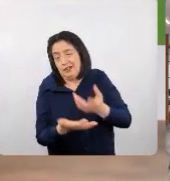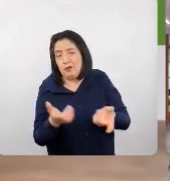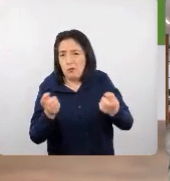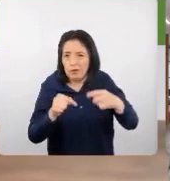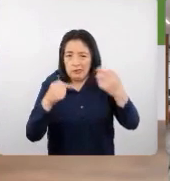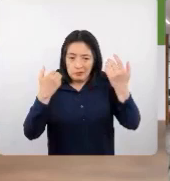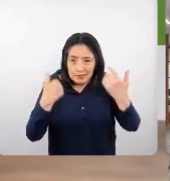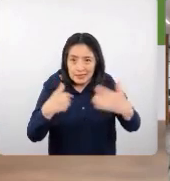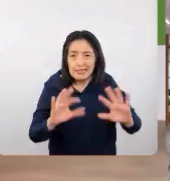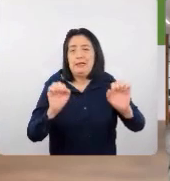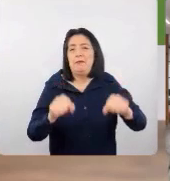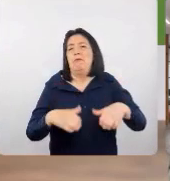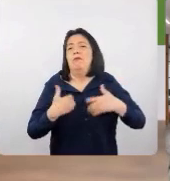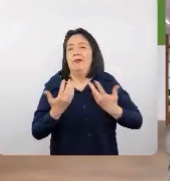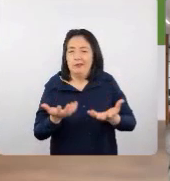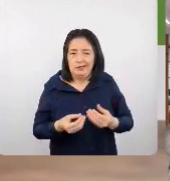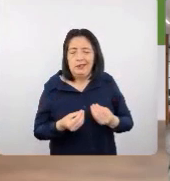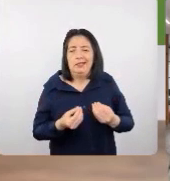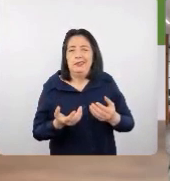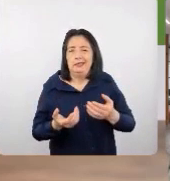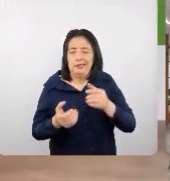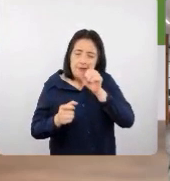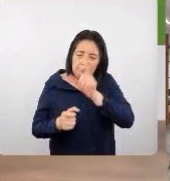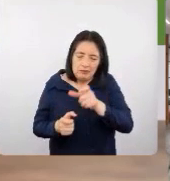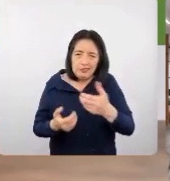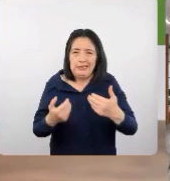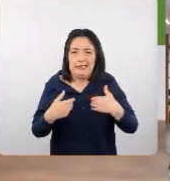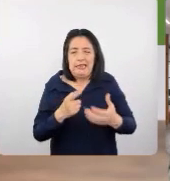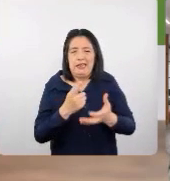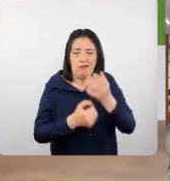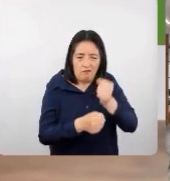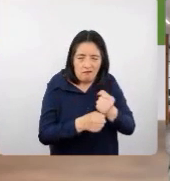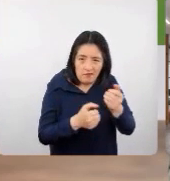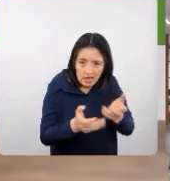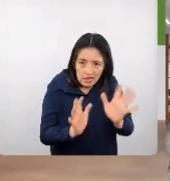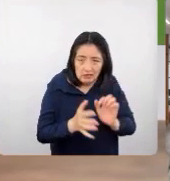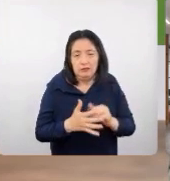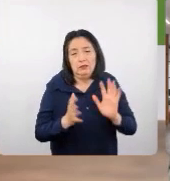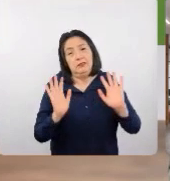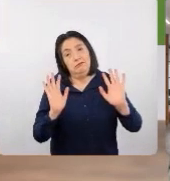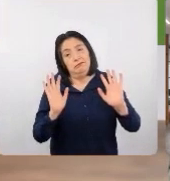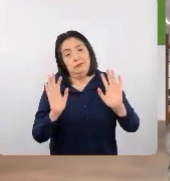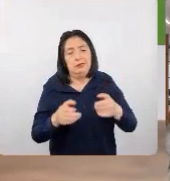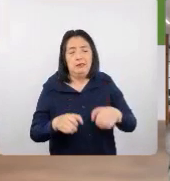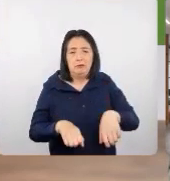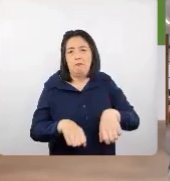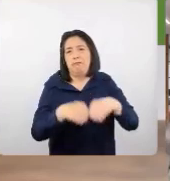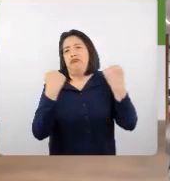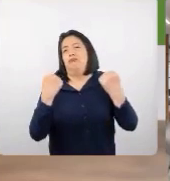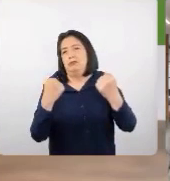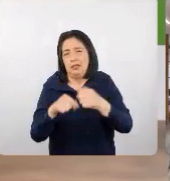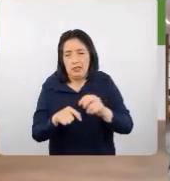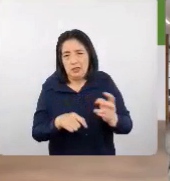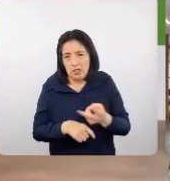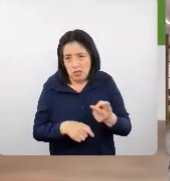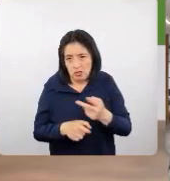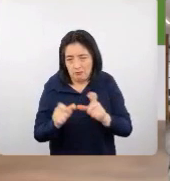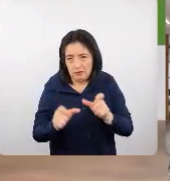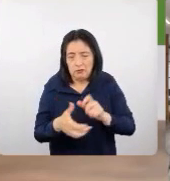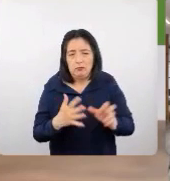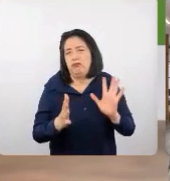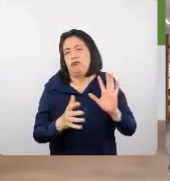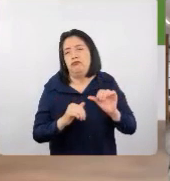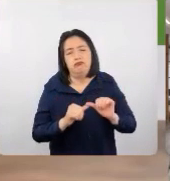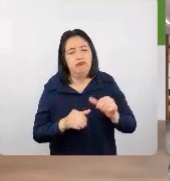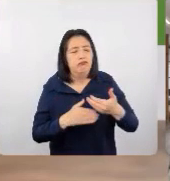ya logra esa confianza, salvo que exista una ruptura mutua, es de larga